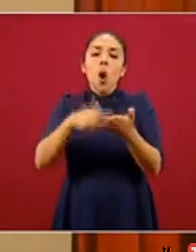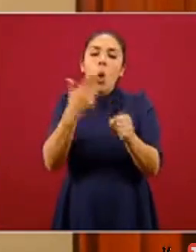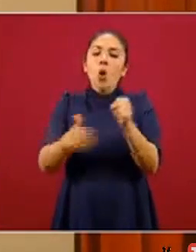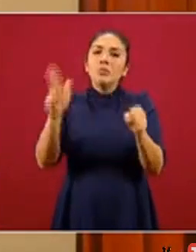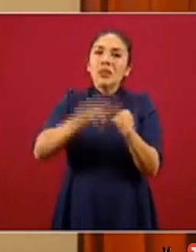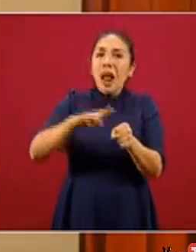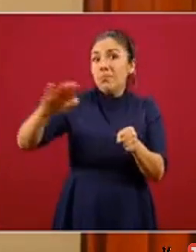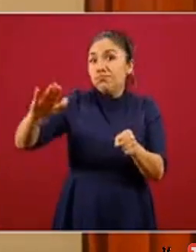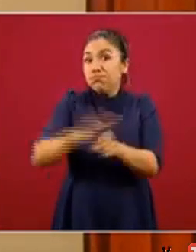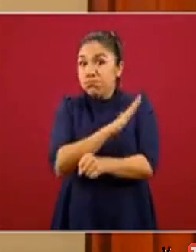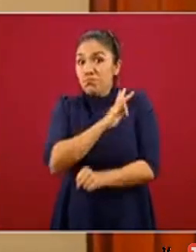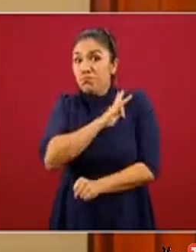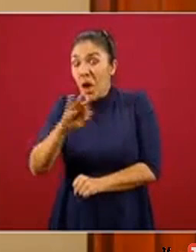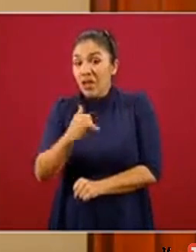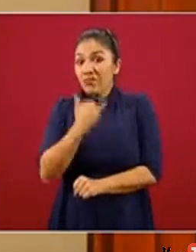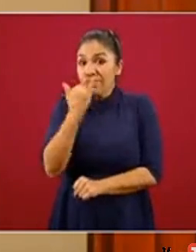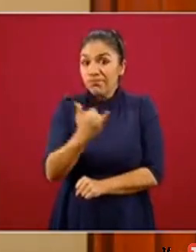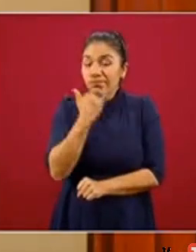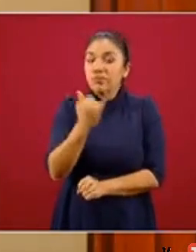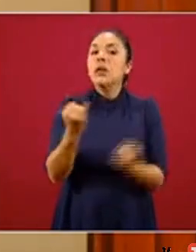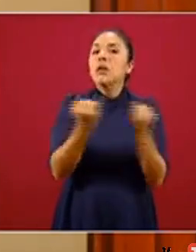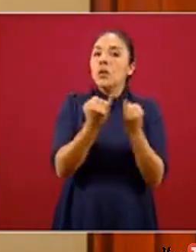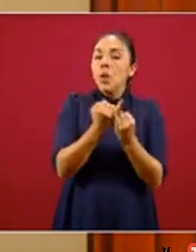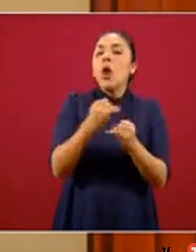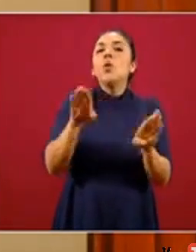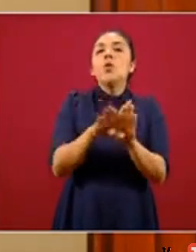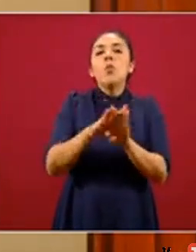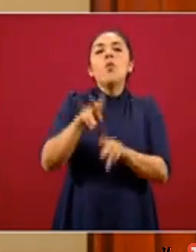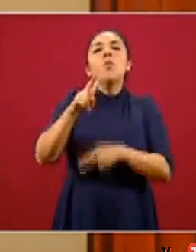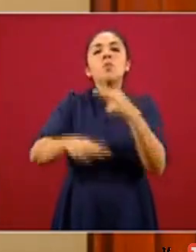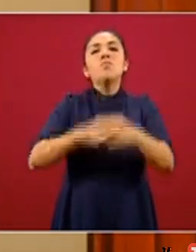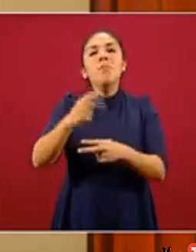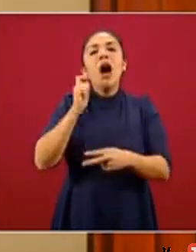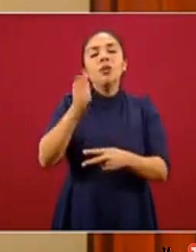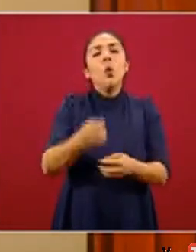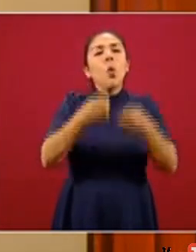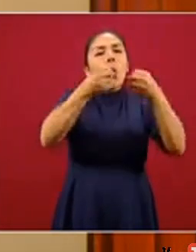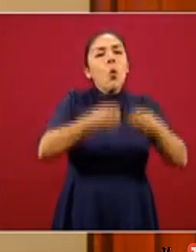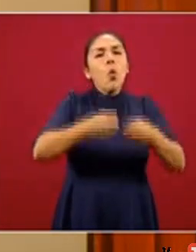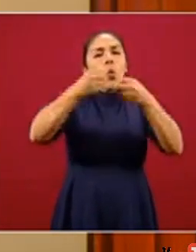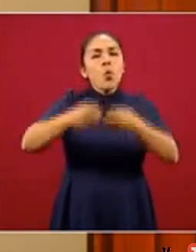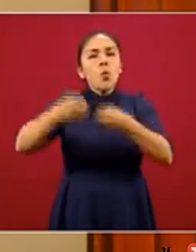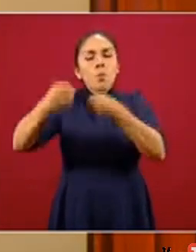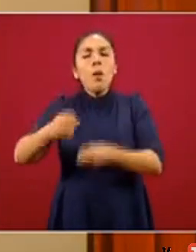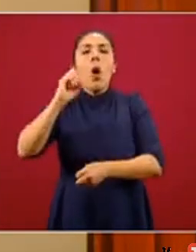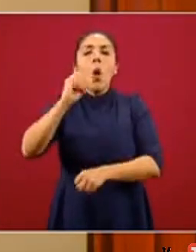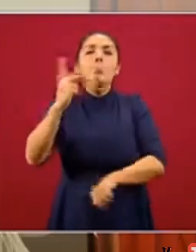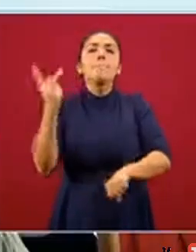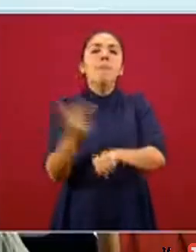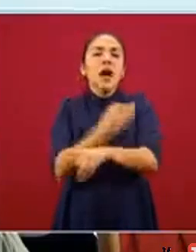los hospitales, así como la tendencia de ocupación y de ocurrencia de casos.